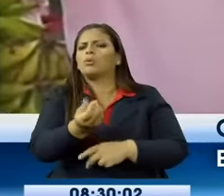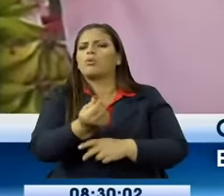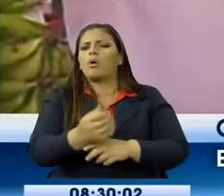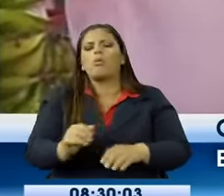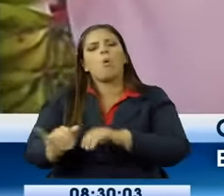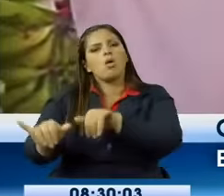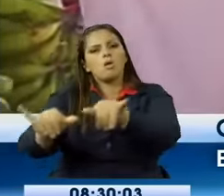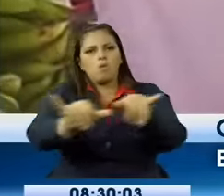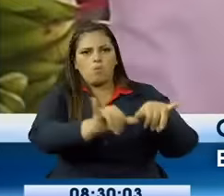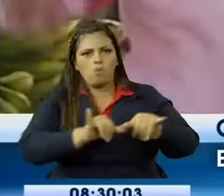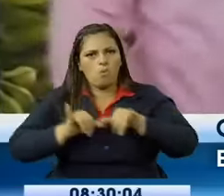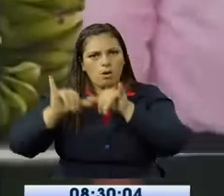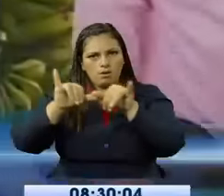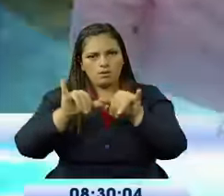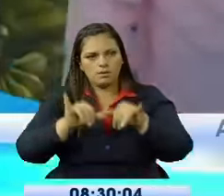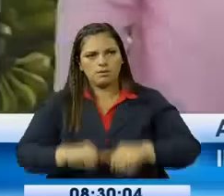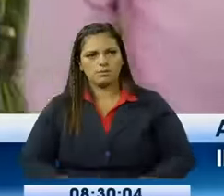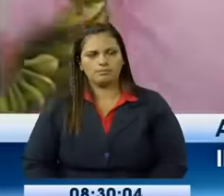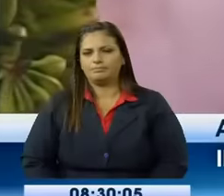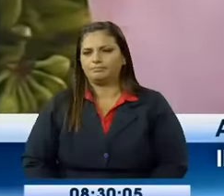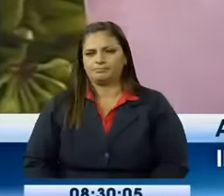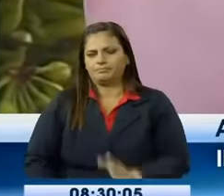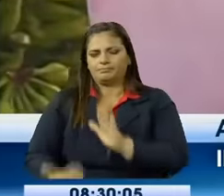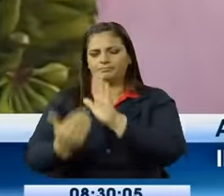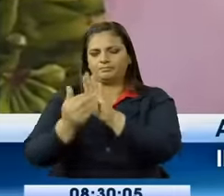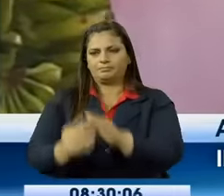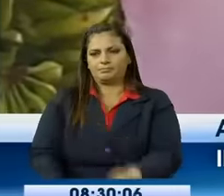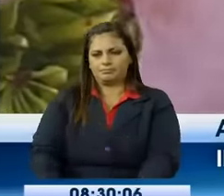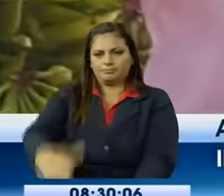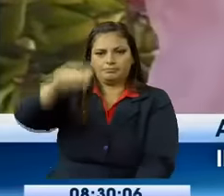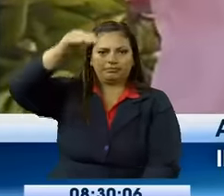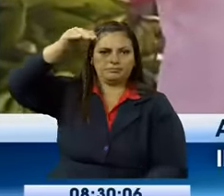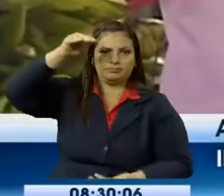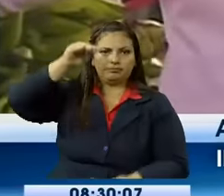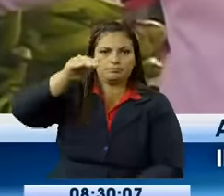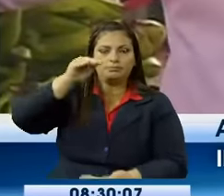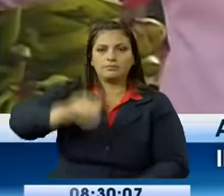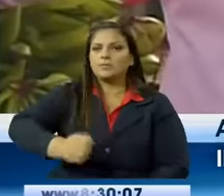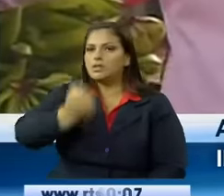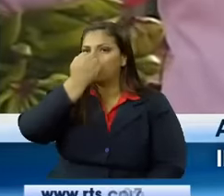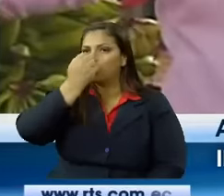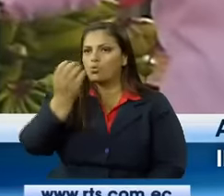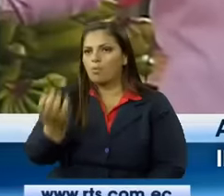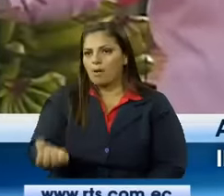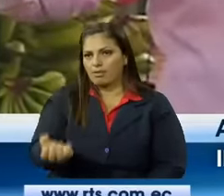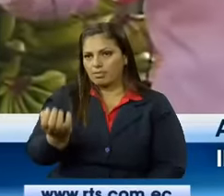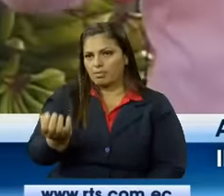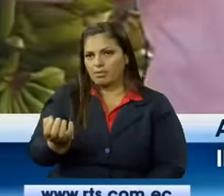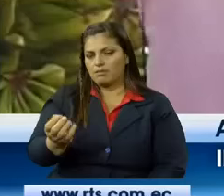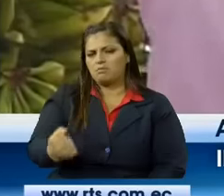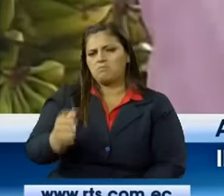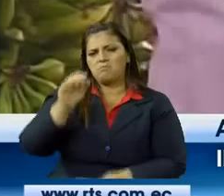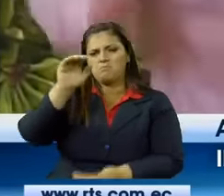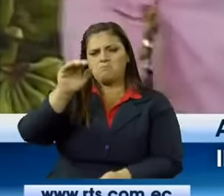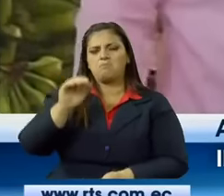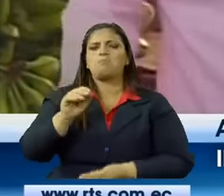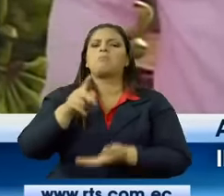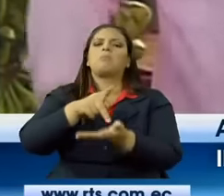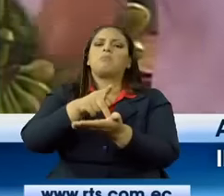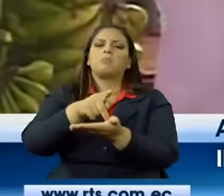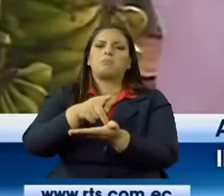de tomates, por ejemplo, el quintal de tomates vienen y los, hoy día lo encuentran los minoristas de pronto a 20